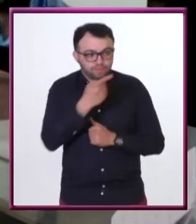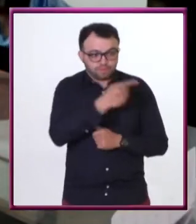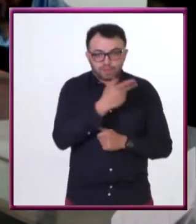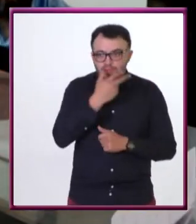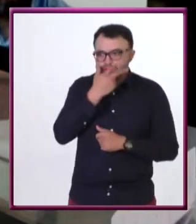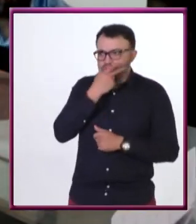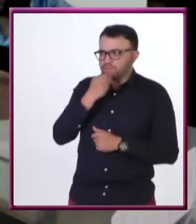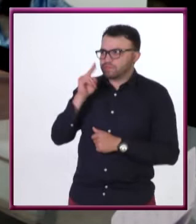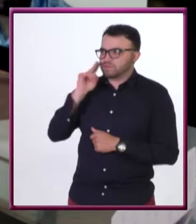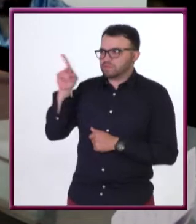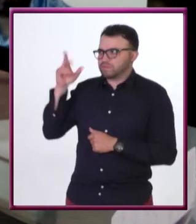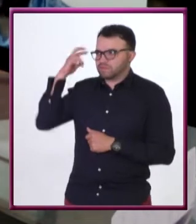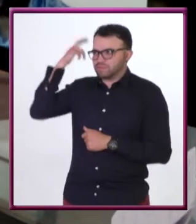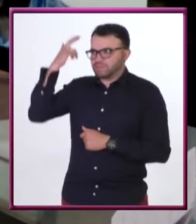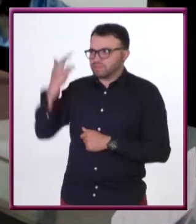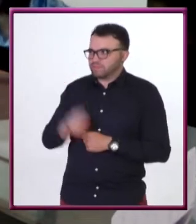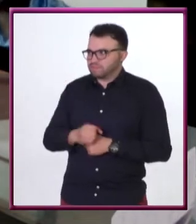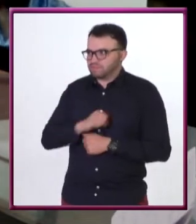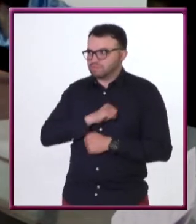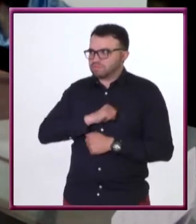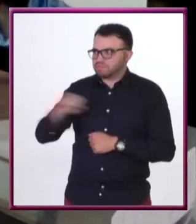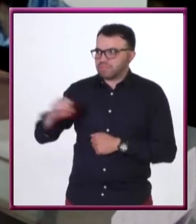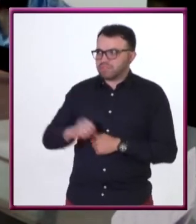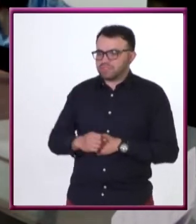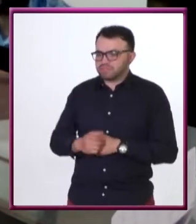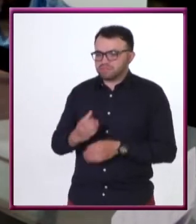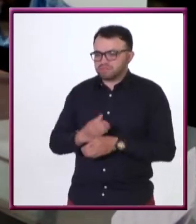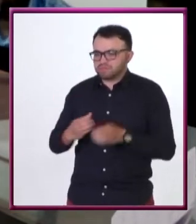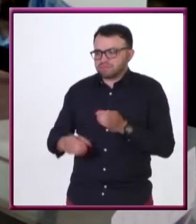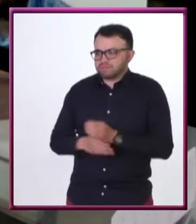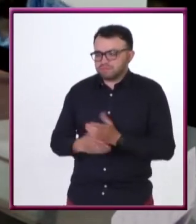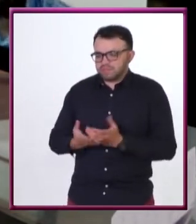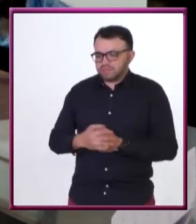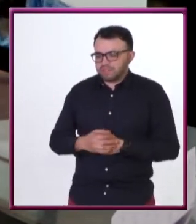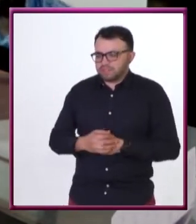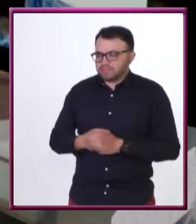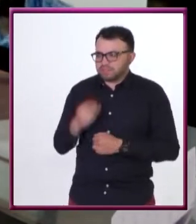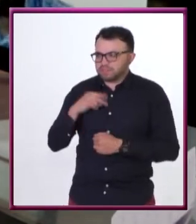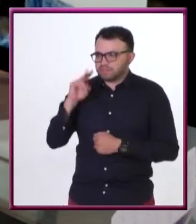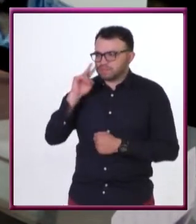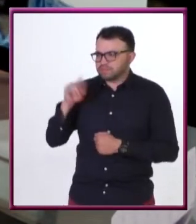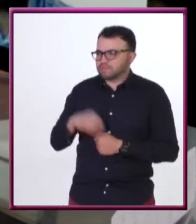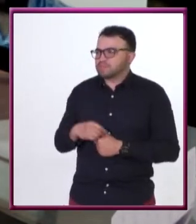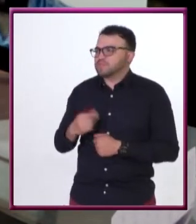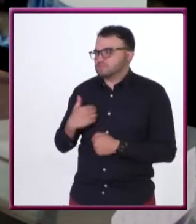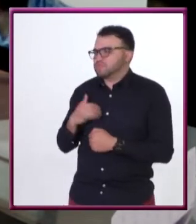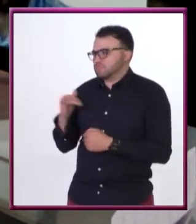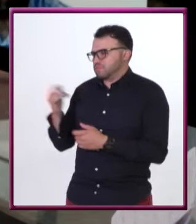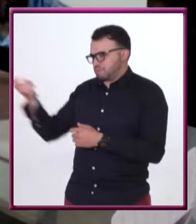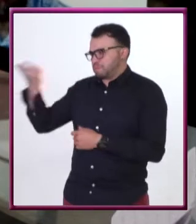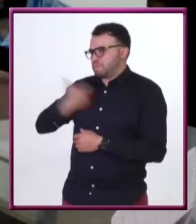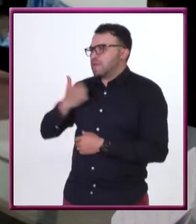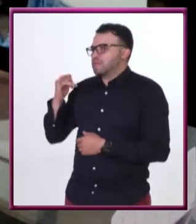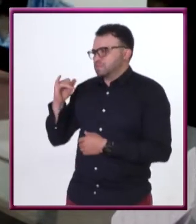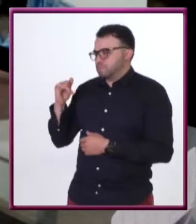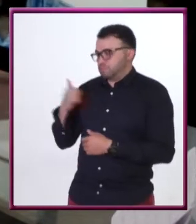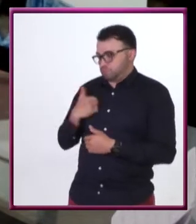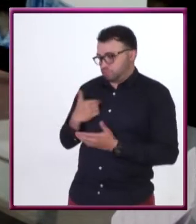la soberbia del rey, que al parecer no había entendido la lección, le pide algo que al parecer es muy